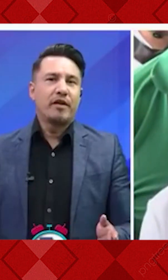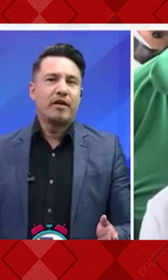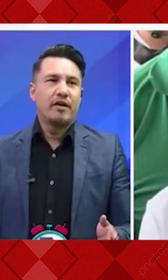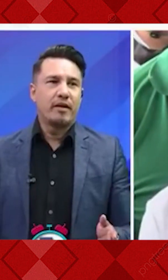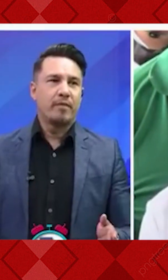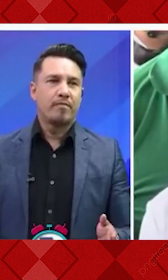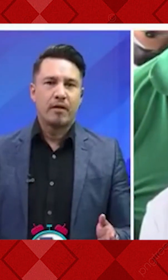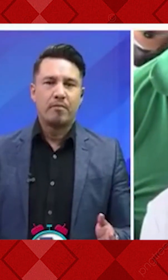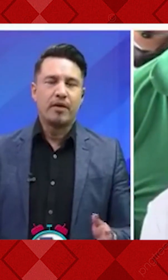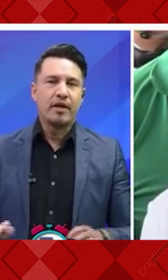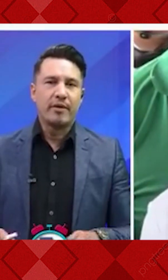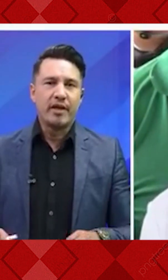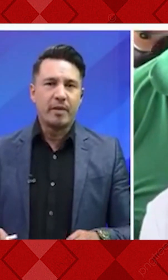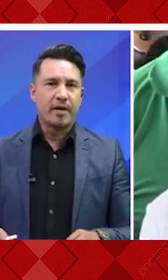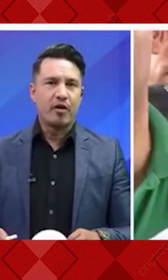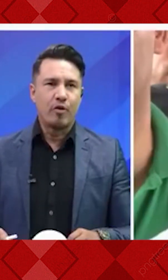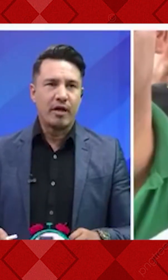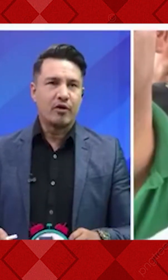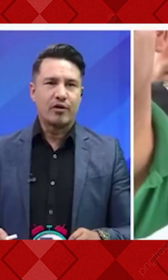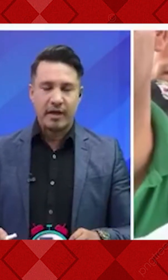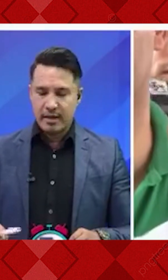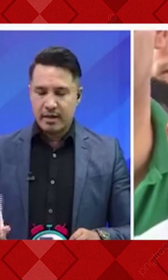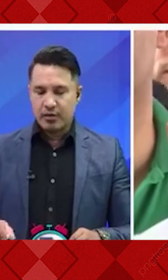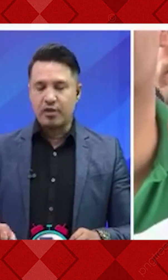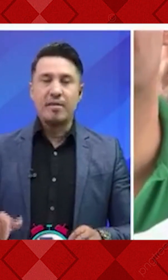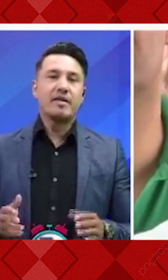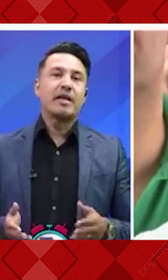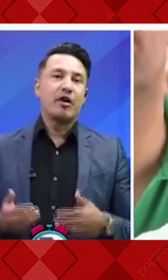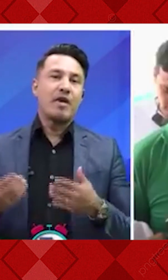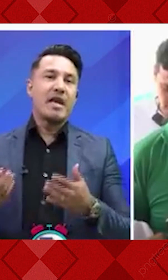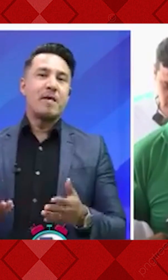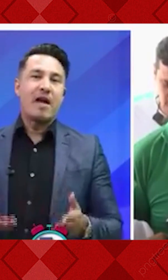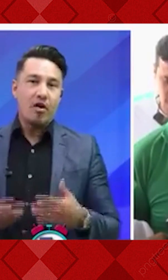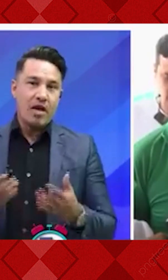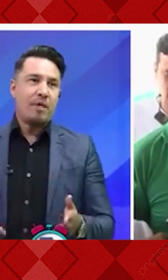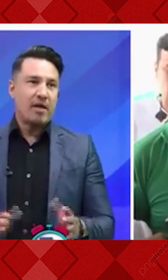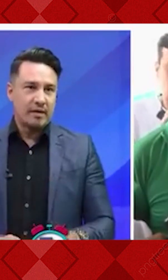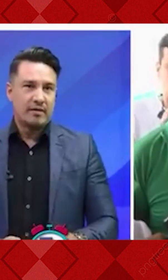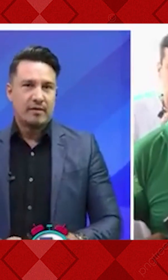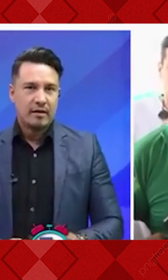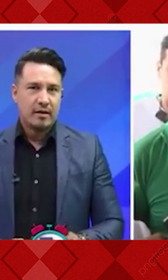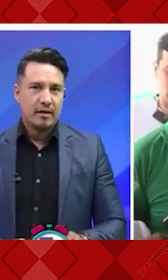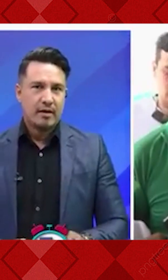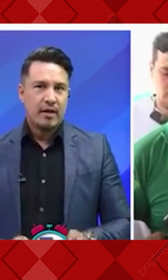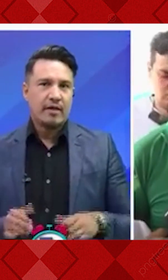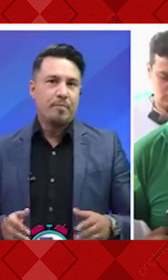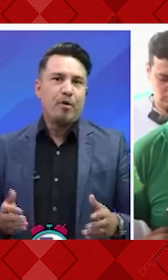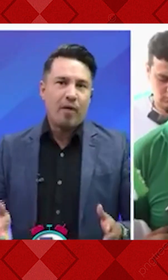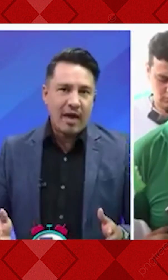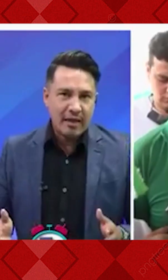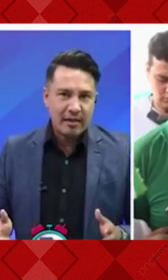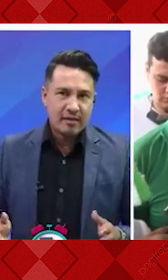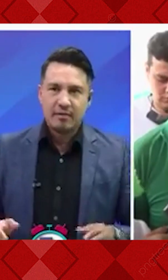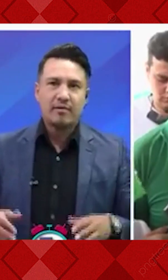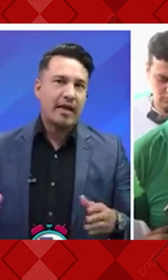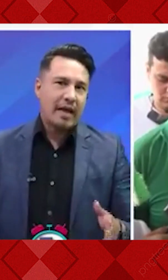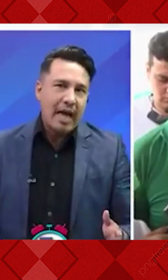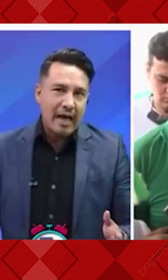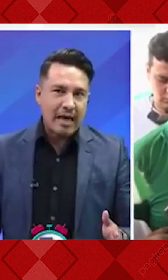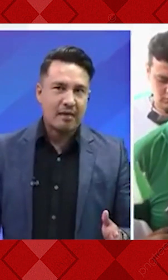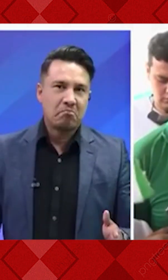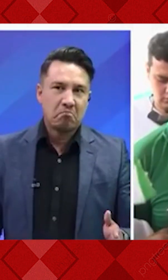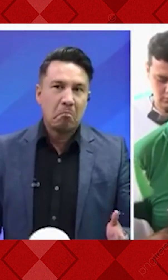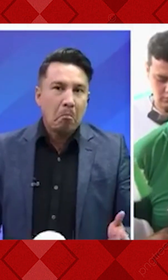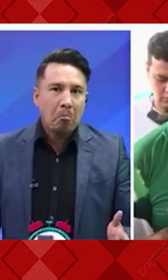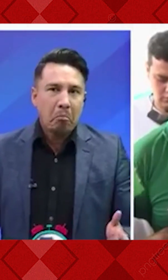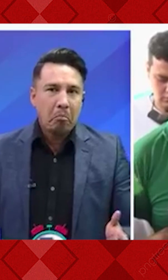suerte puede devenir para el gobernador? O sea, si usted me dice que lo van a llamar, lo llaman, el tipo va,